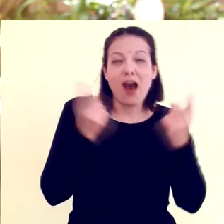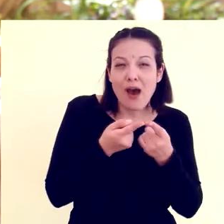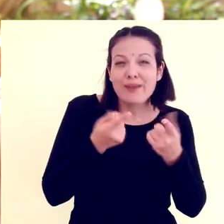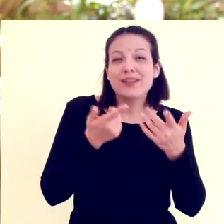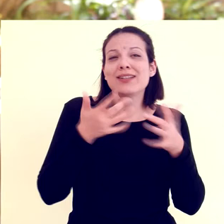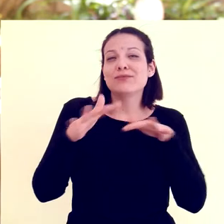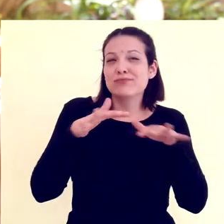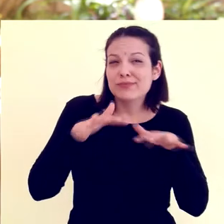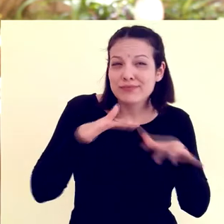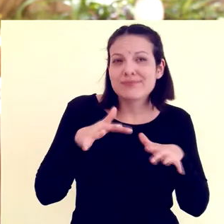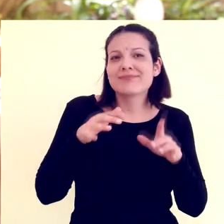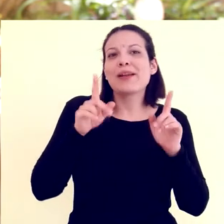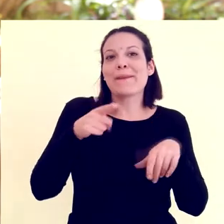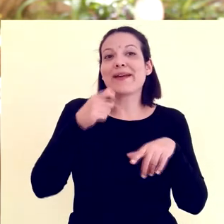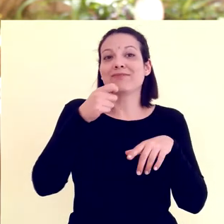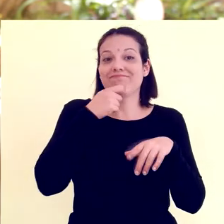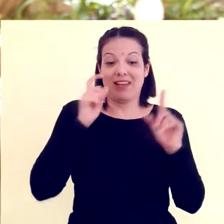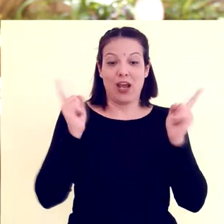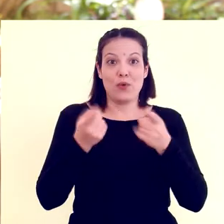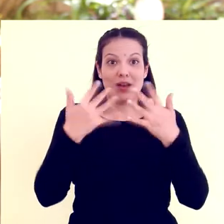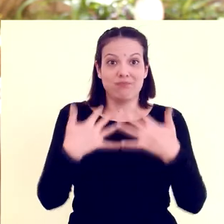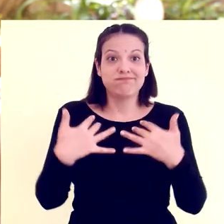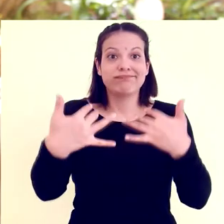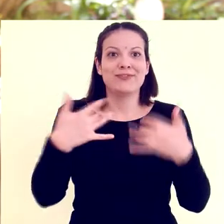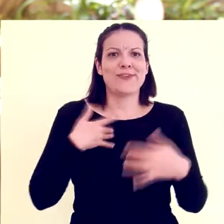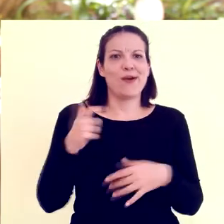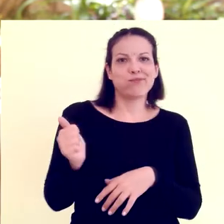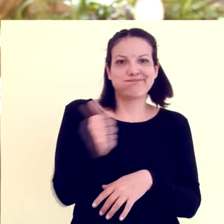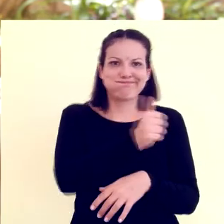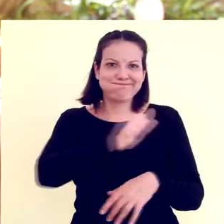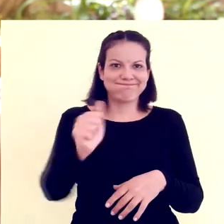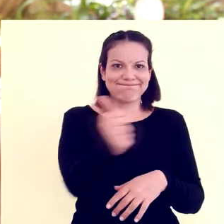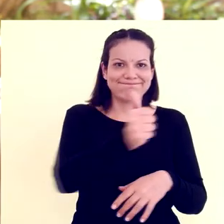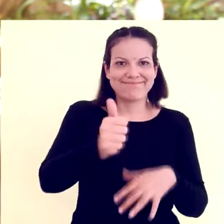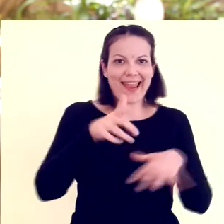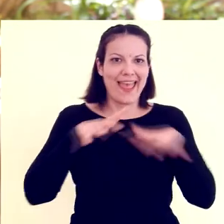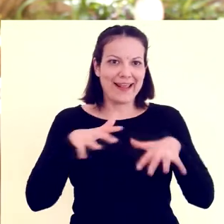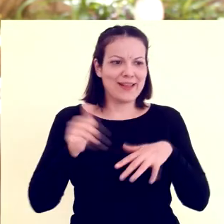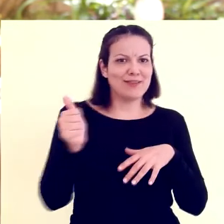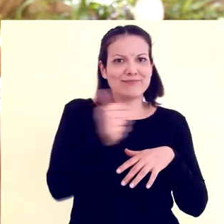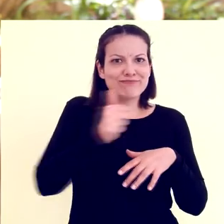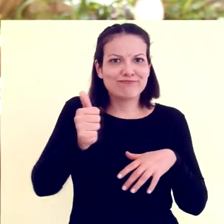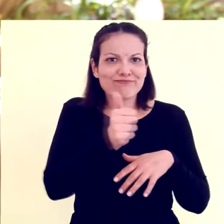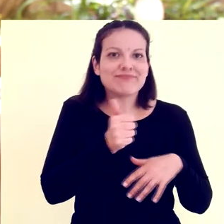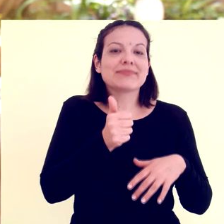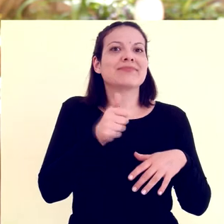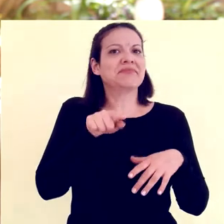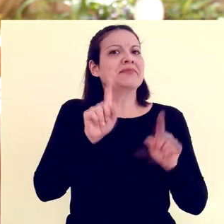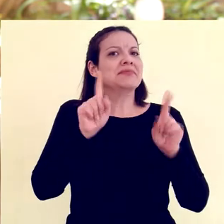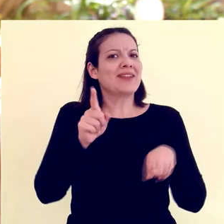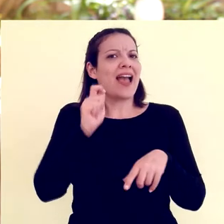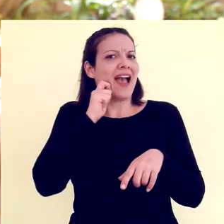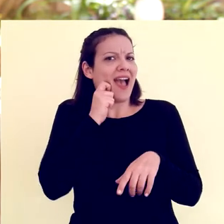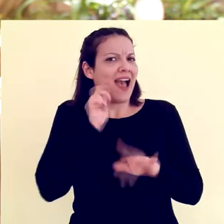en el aula, en el dinamismo que tiene. También me muevo mucho, soy muy inquieta, me muevo mucho en el aula y